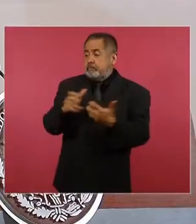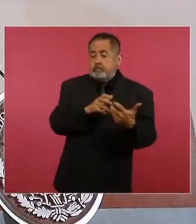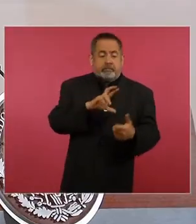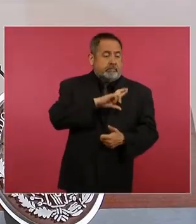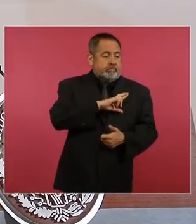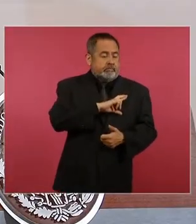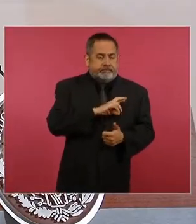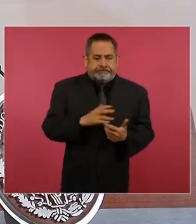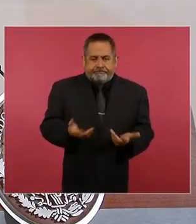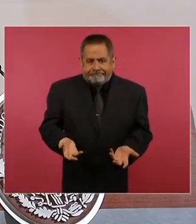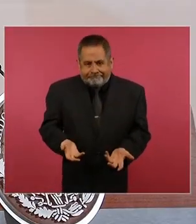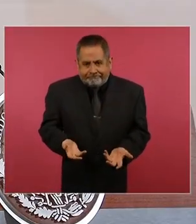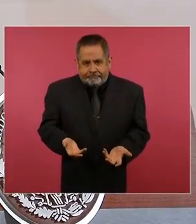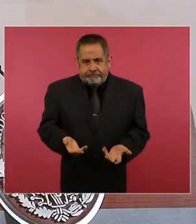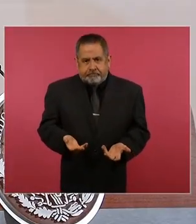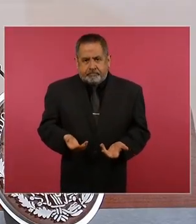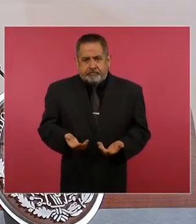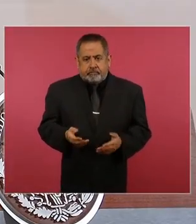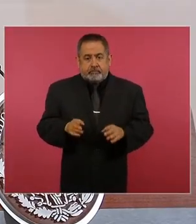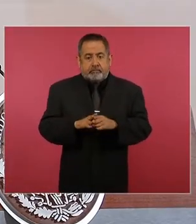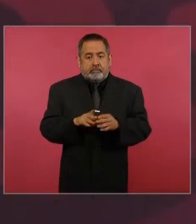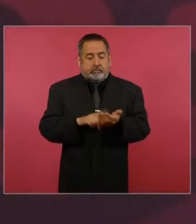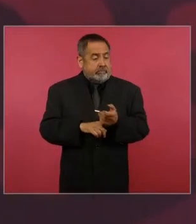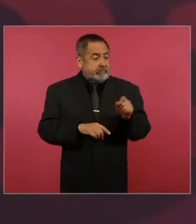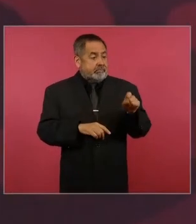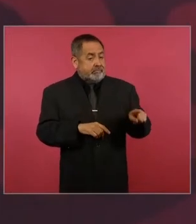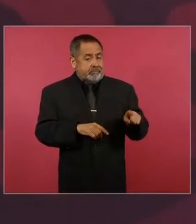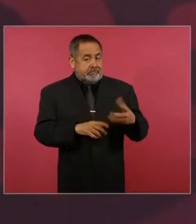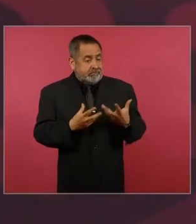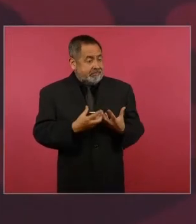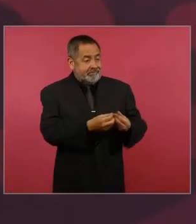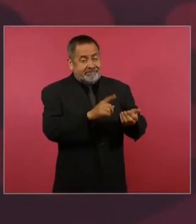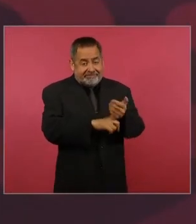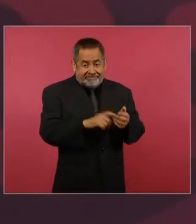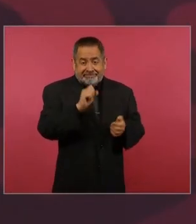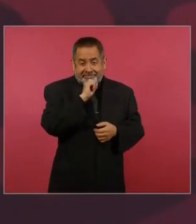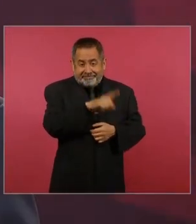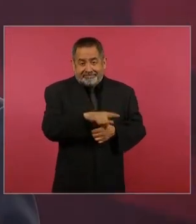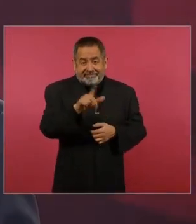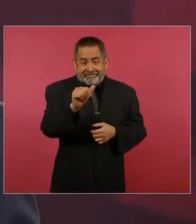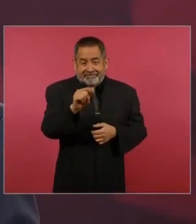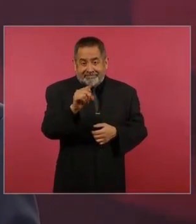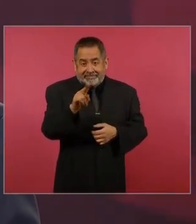Bueno, le llegaba hasta Latinus esto,